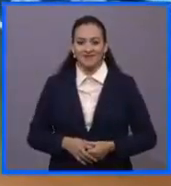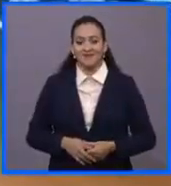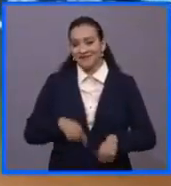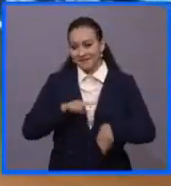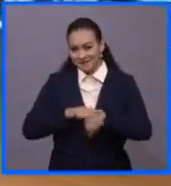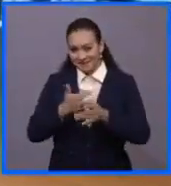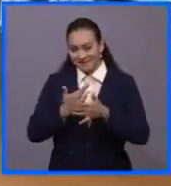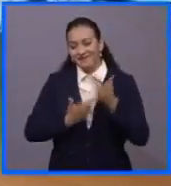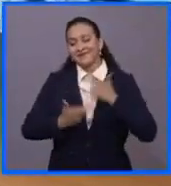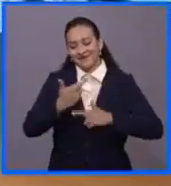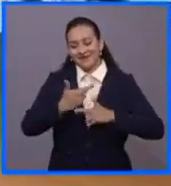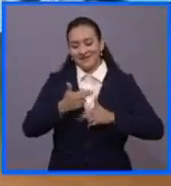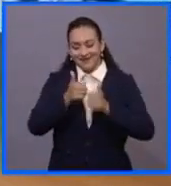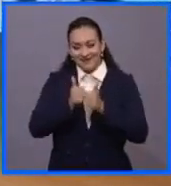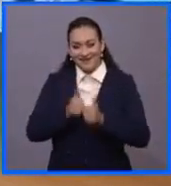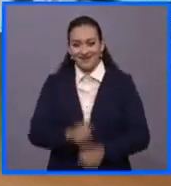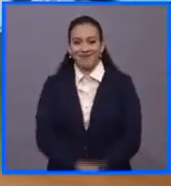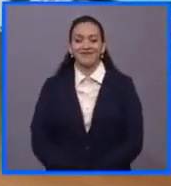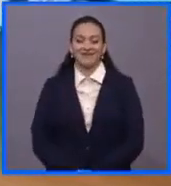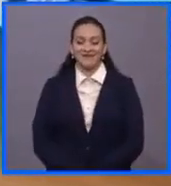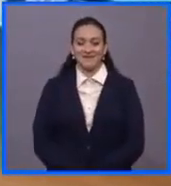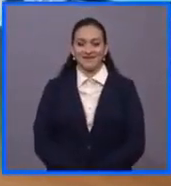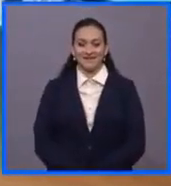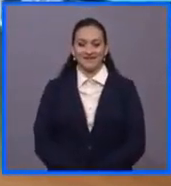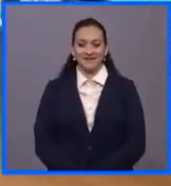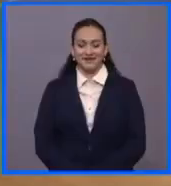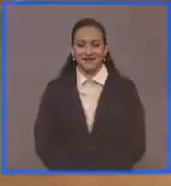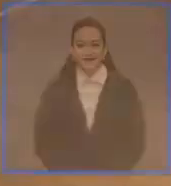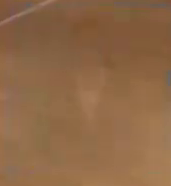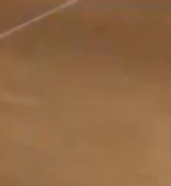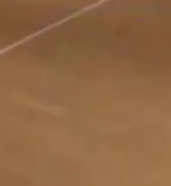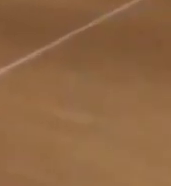Vámonos a una pausa, es muy rápida. Regresamos con más información.